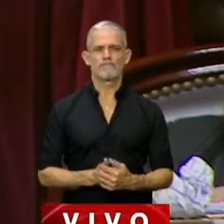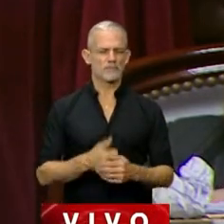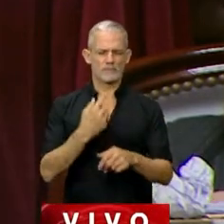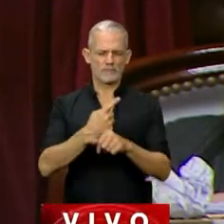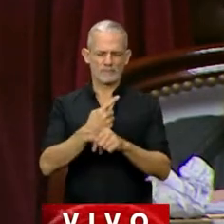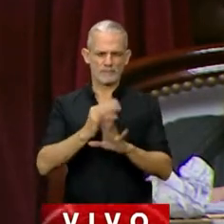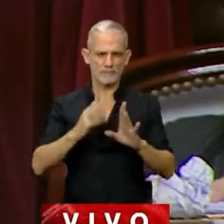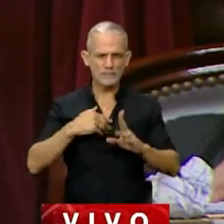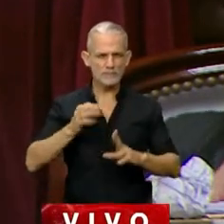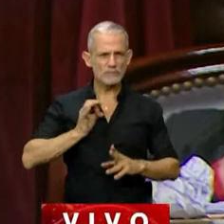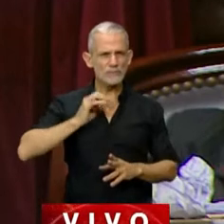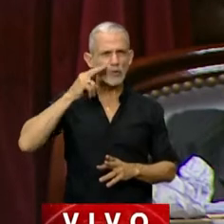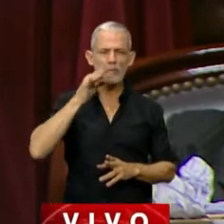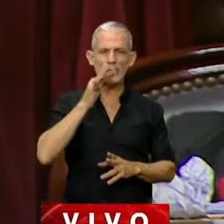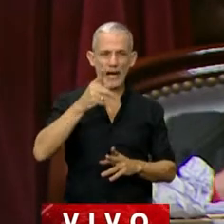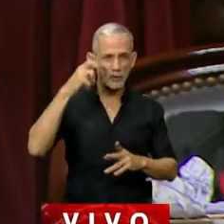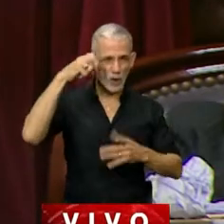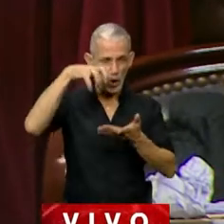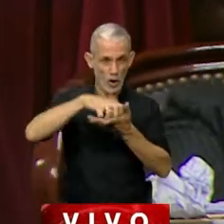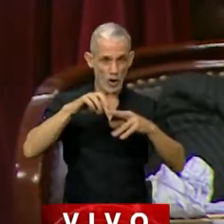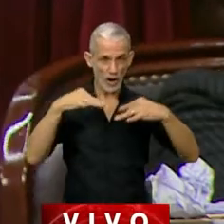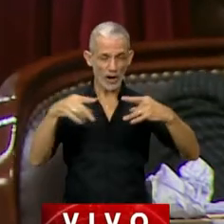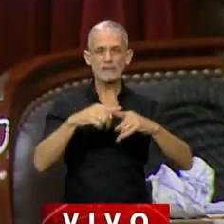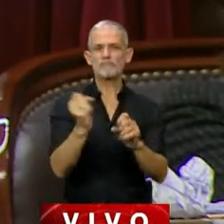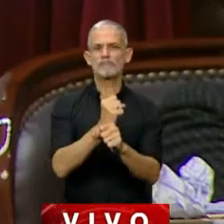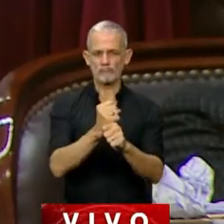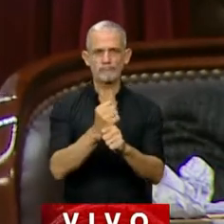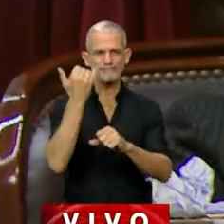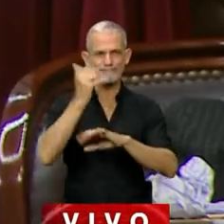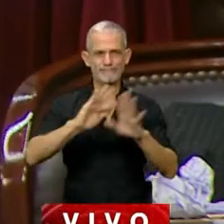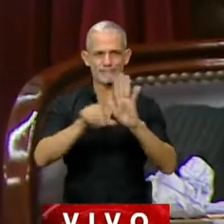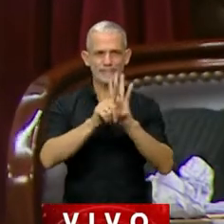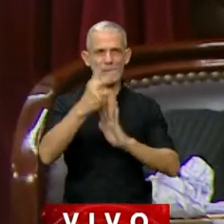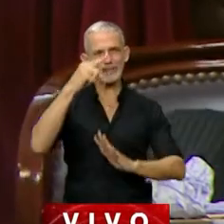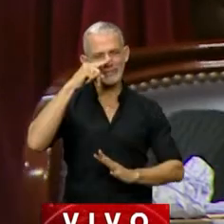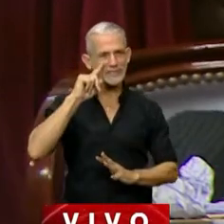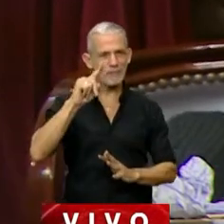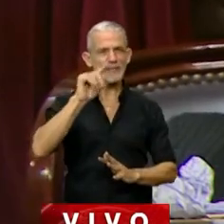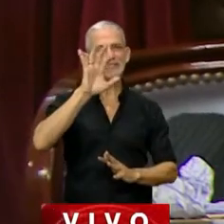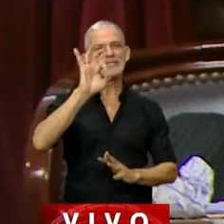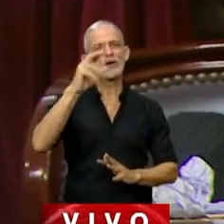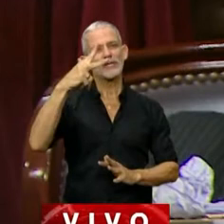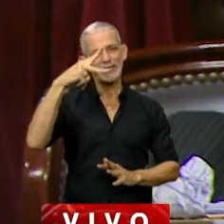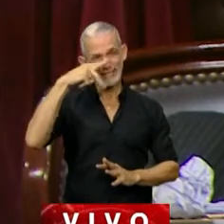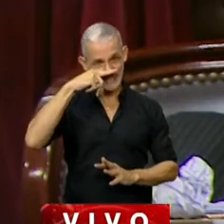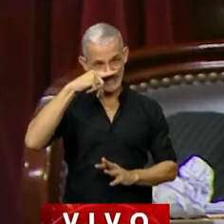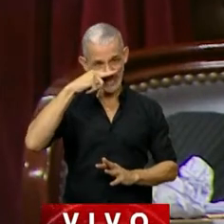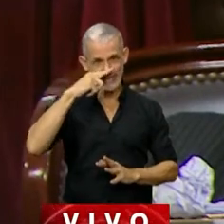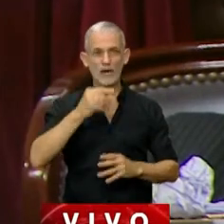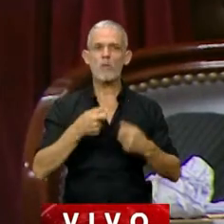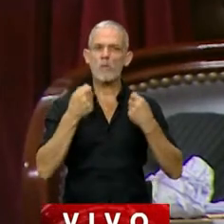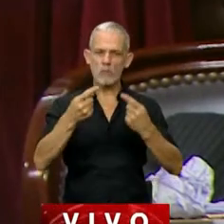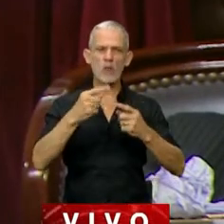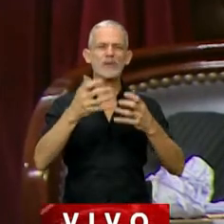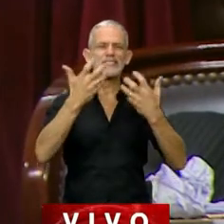Empiezo diciendo que en 2014 este Congreso sancionó la ley 27037 instituyendo